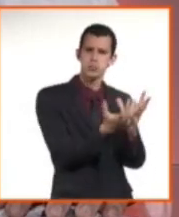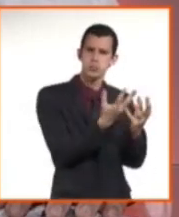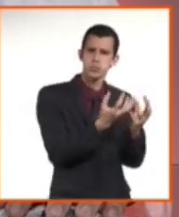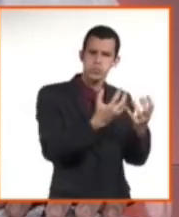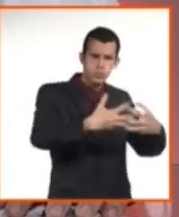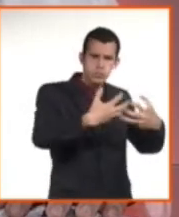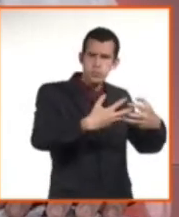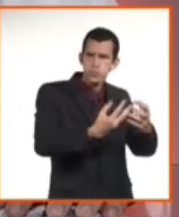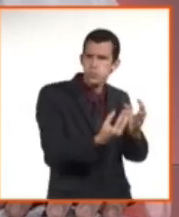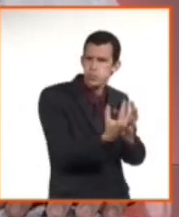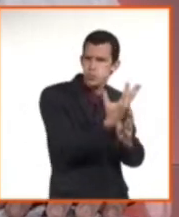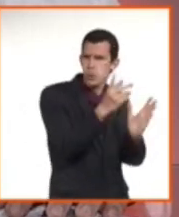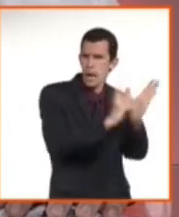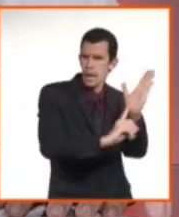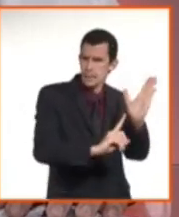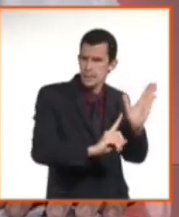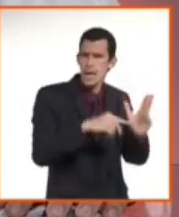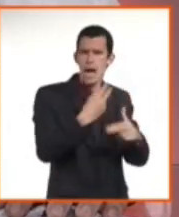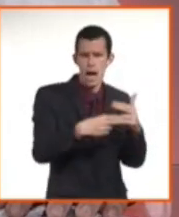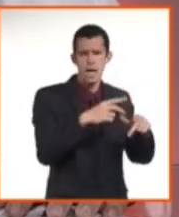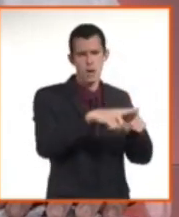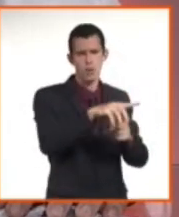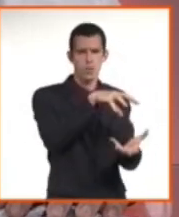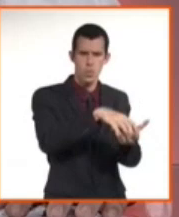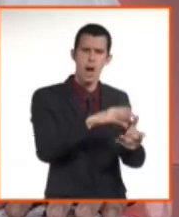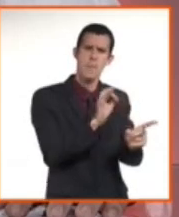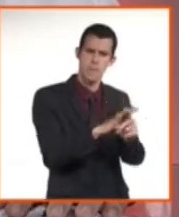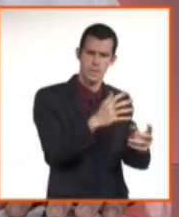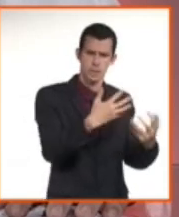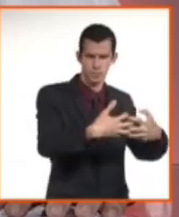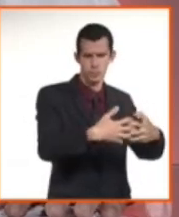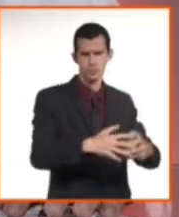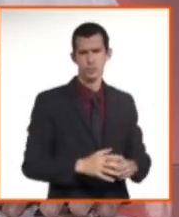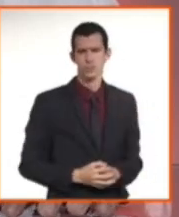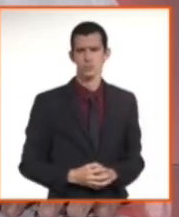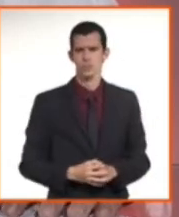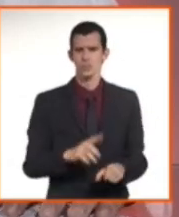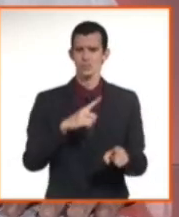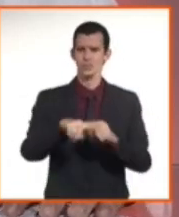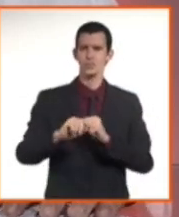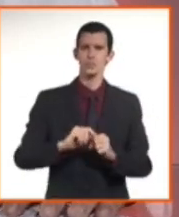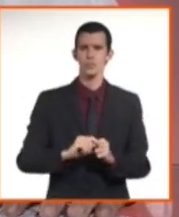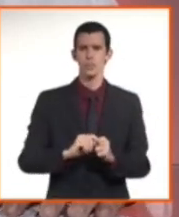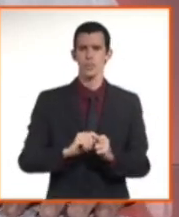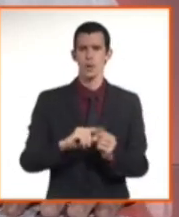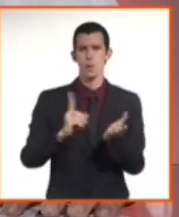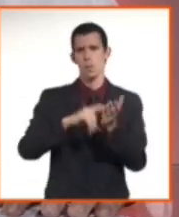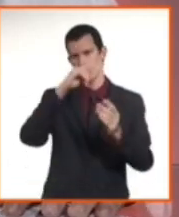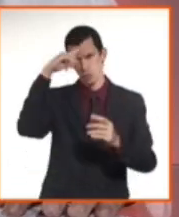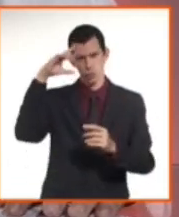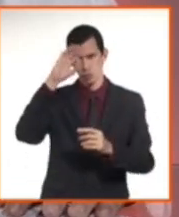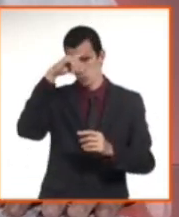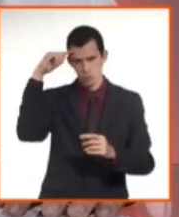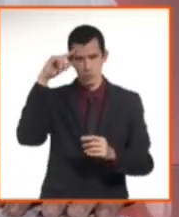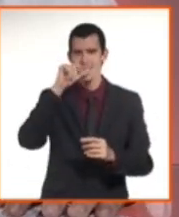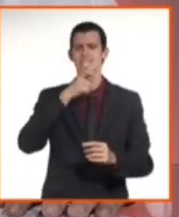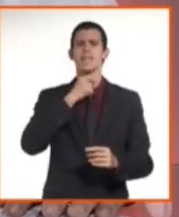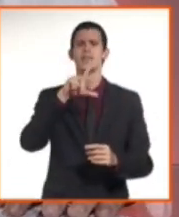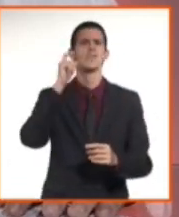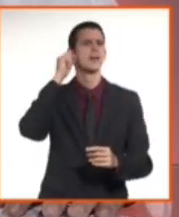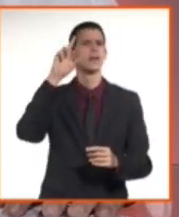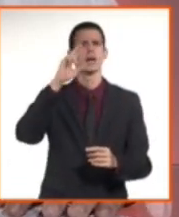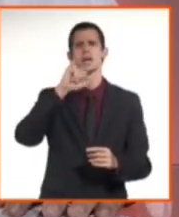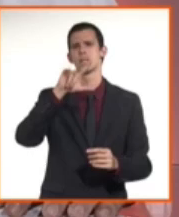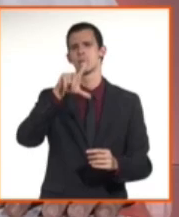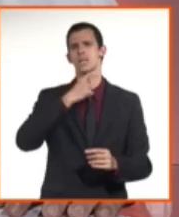gas procedente de los pozos de Fraile, que los estamos recuperando por una conductora para incrementar la producción en el gas. También estamos en un